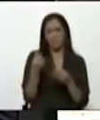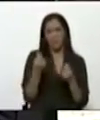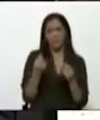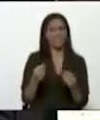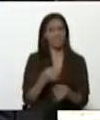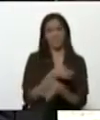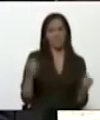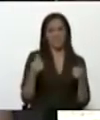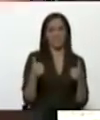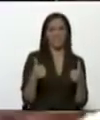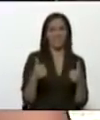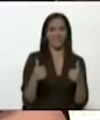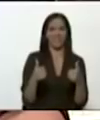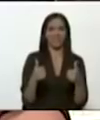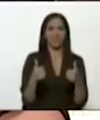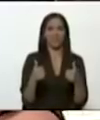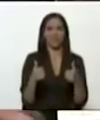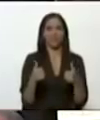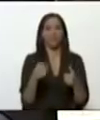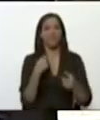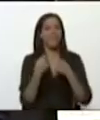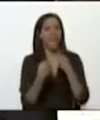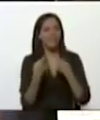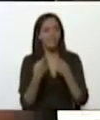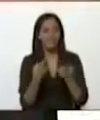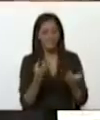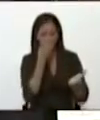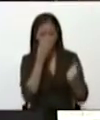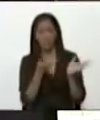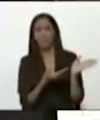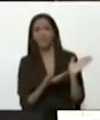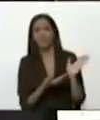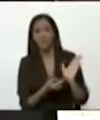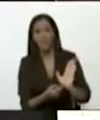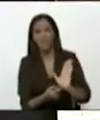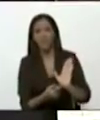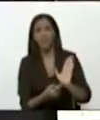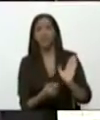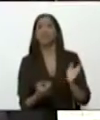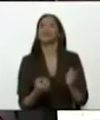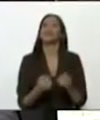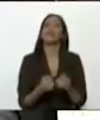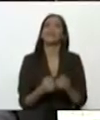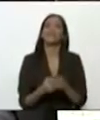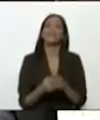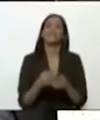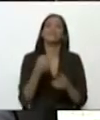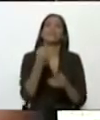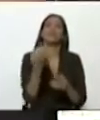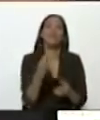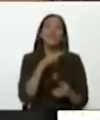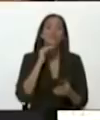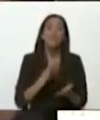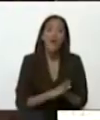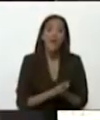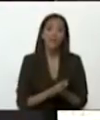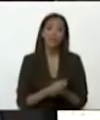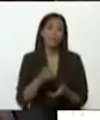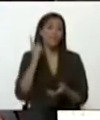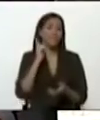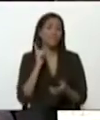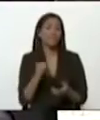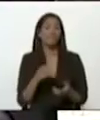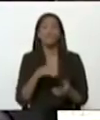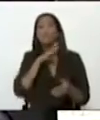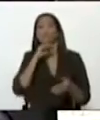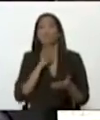pues. Y hacen este tipo de ridiculeces. Que si hubiese contado en muertos, compadre, que hubiese sido una